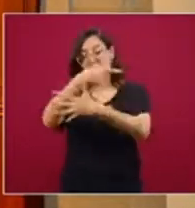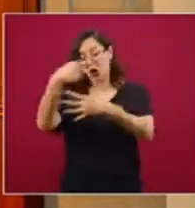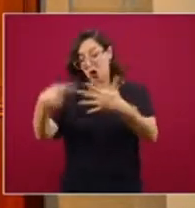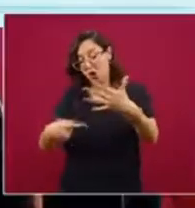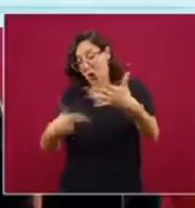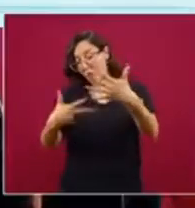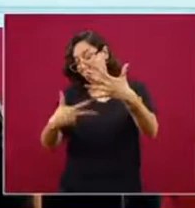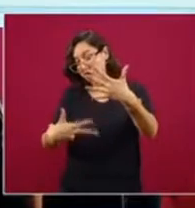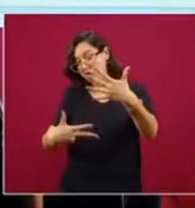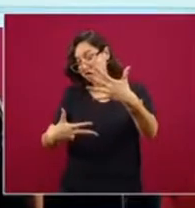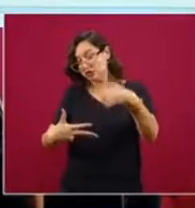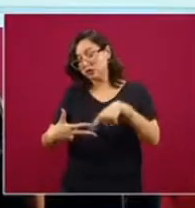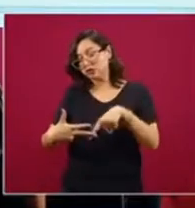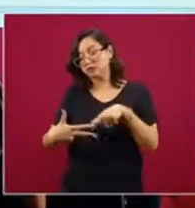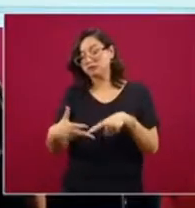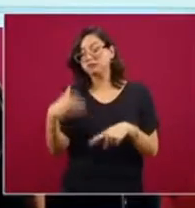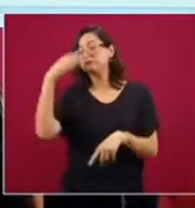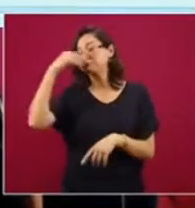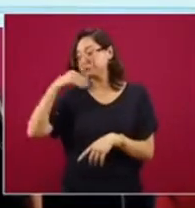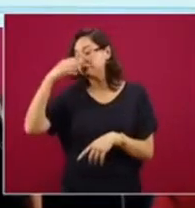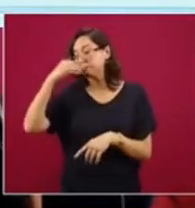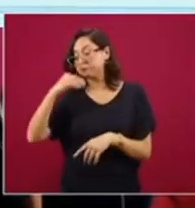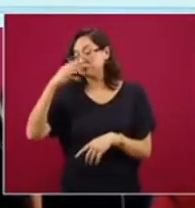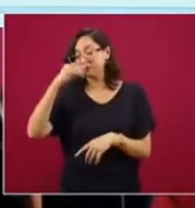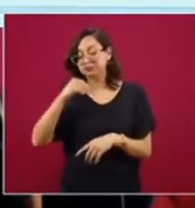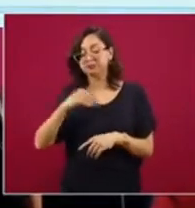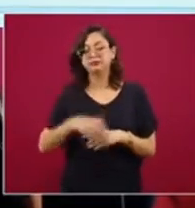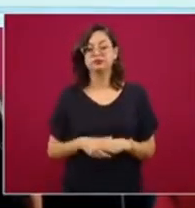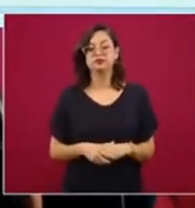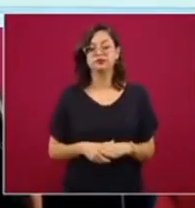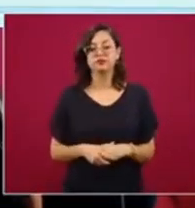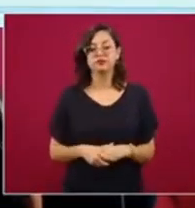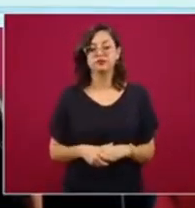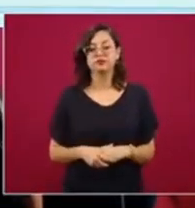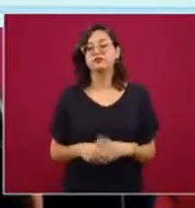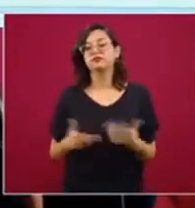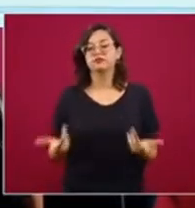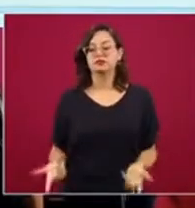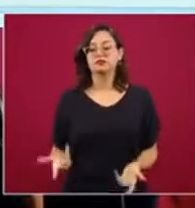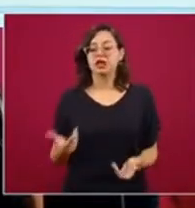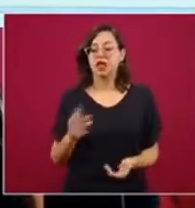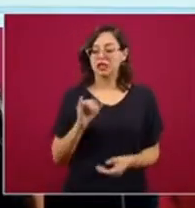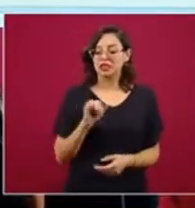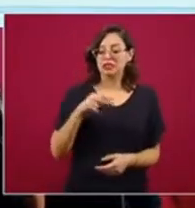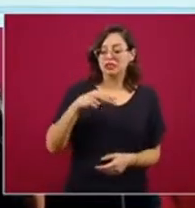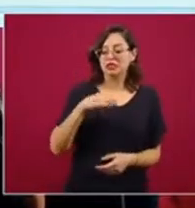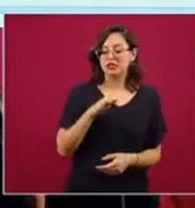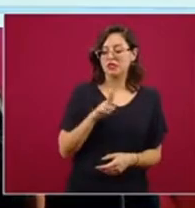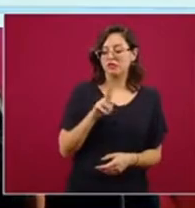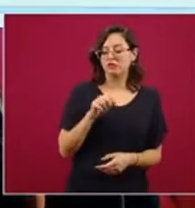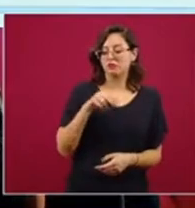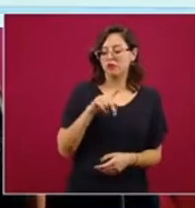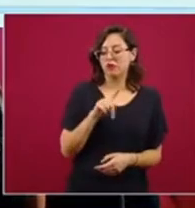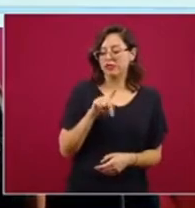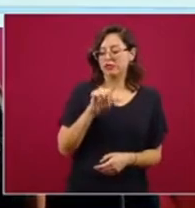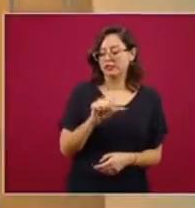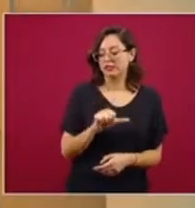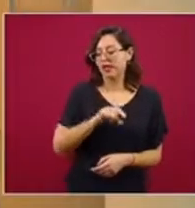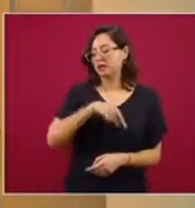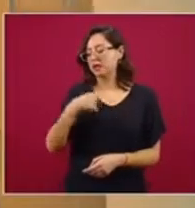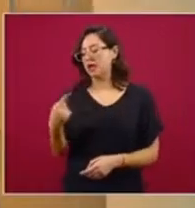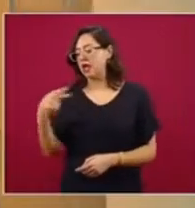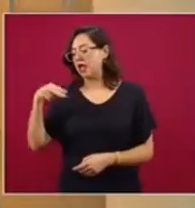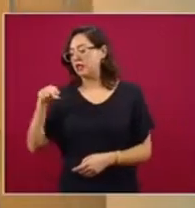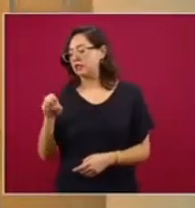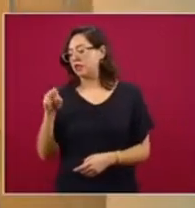Y generalmente se agrupan como una sola categoría, influenza-neumonía, porque la enorme cantidad